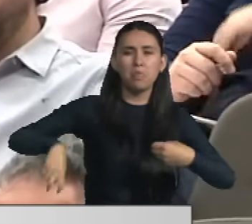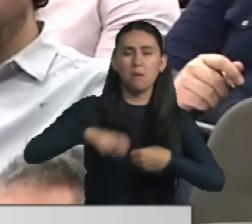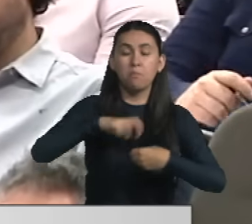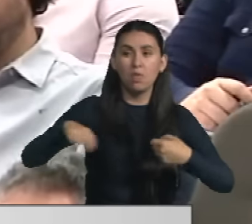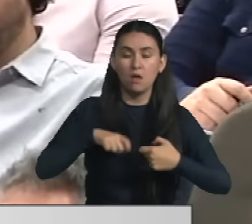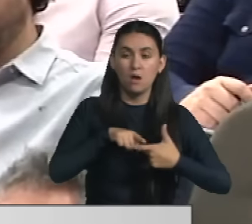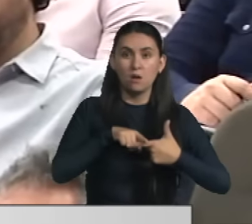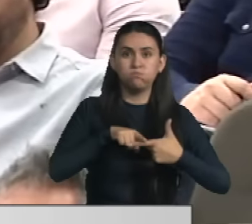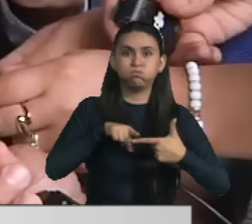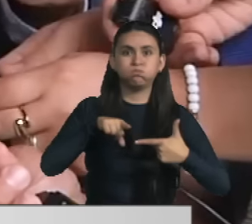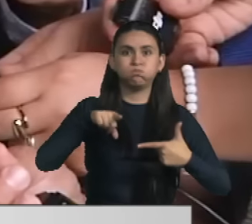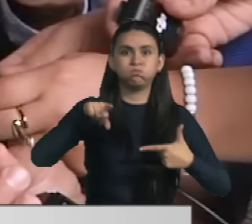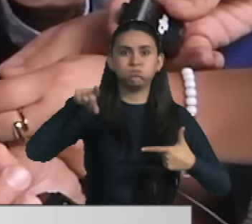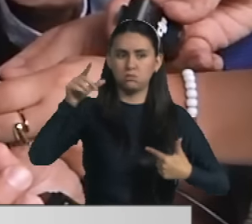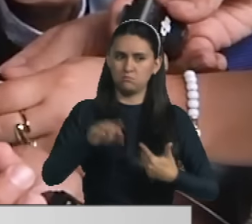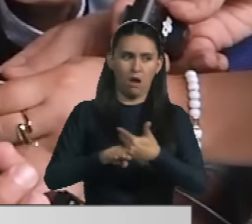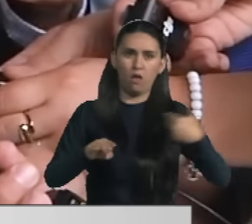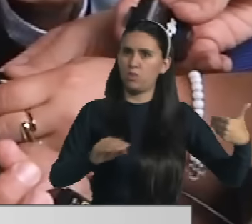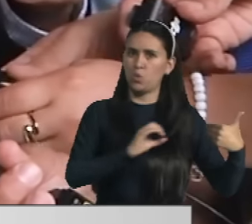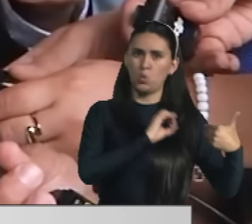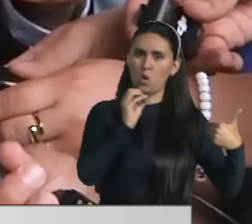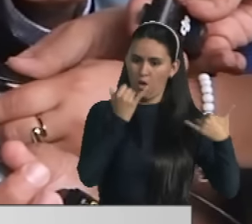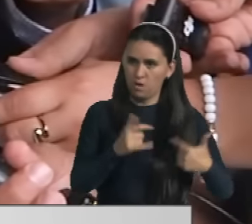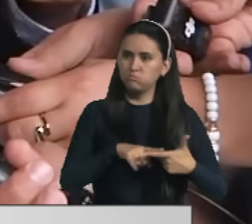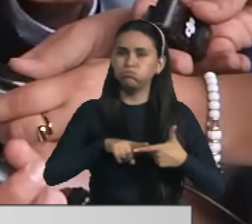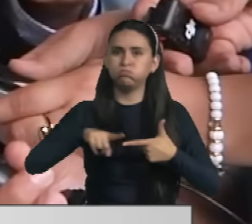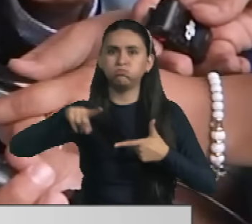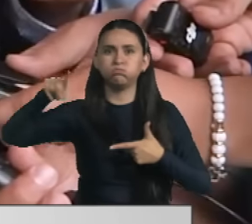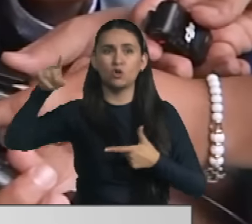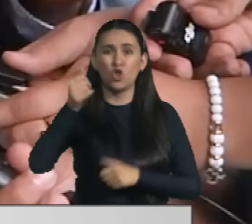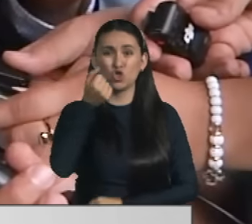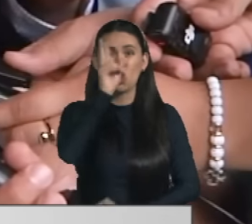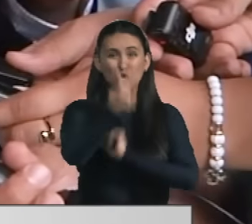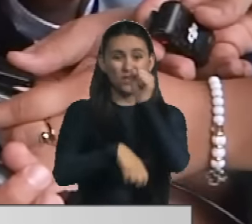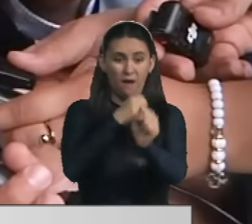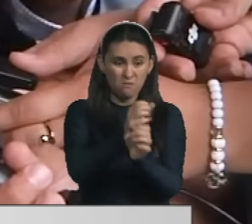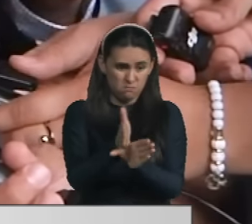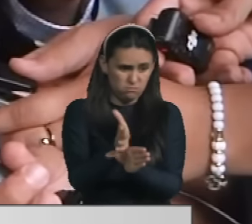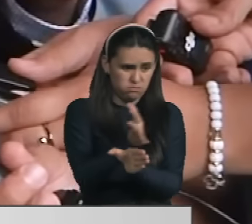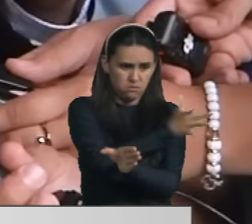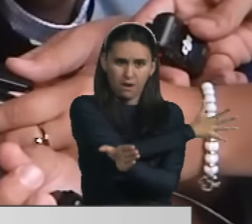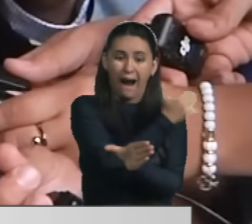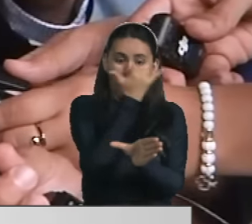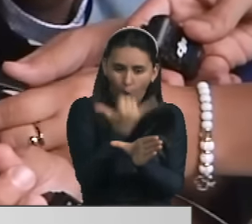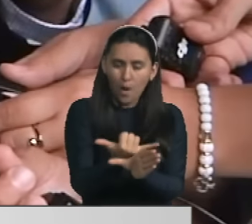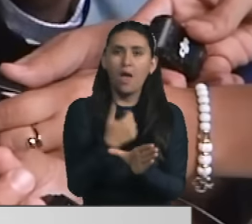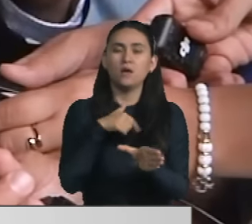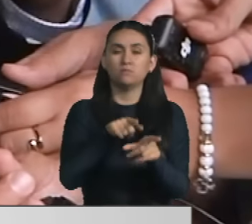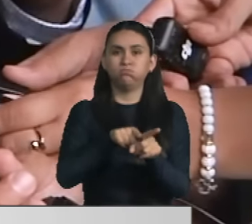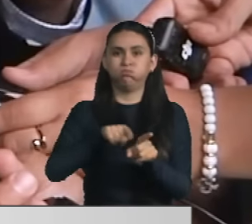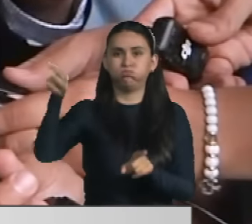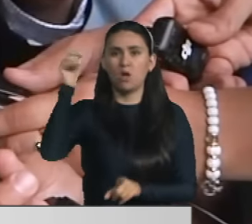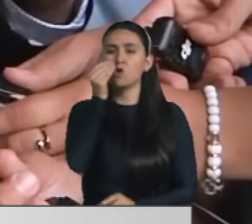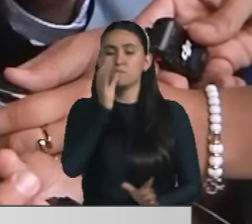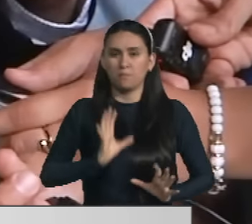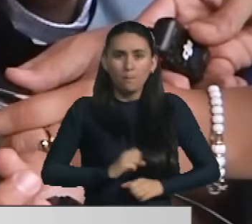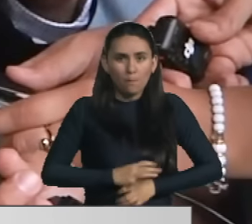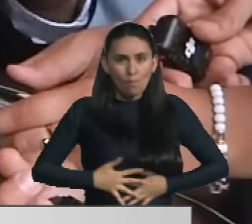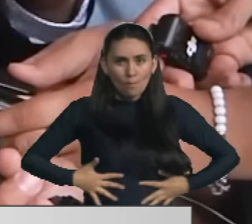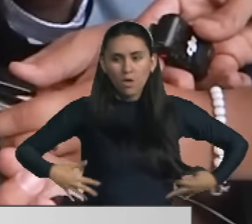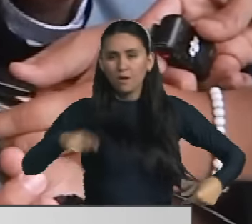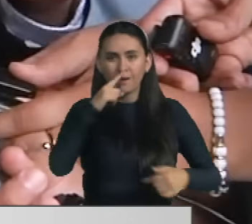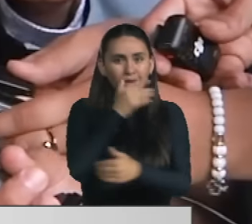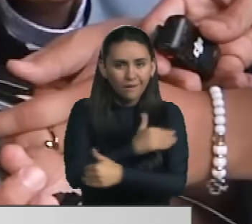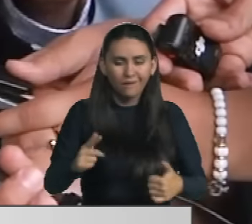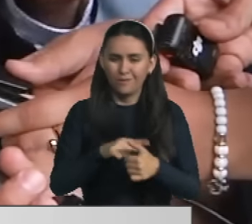en la historia de la ciudad. La tasa más alta de los últimos 12 años en términos de desnutrición crónica, también la